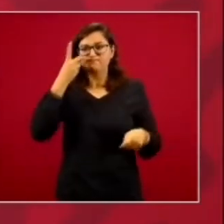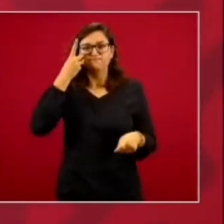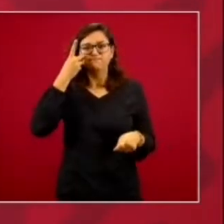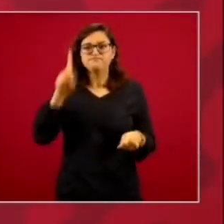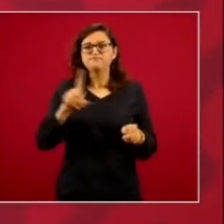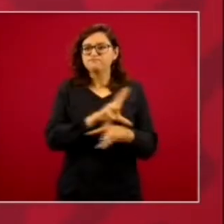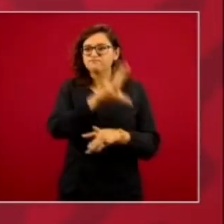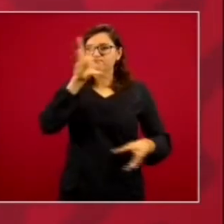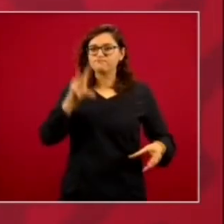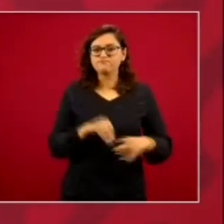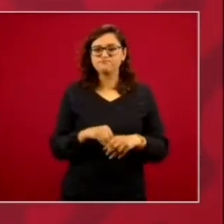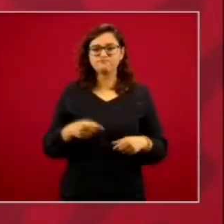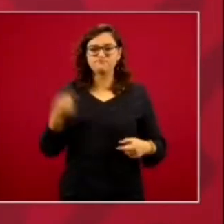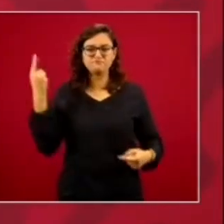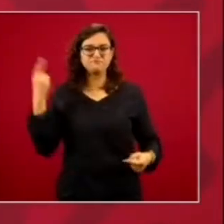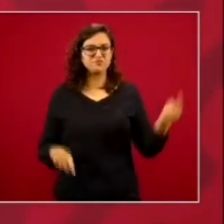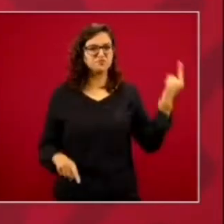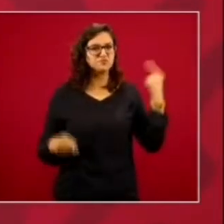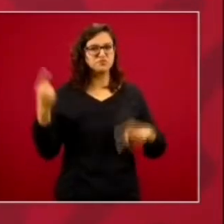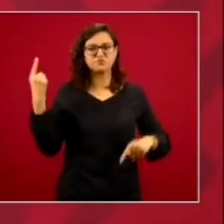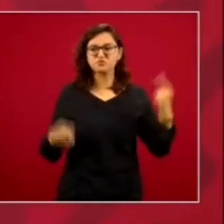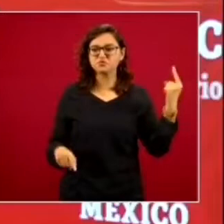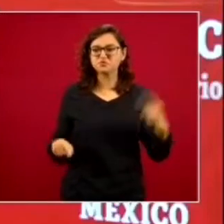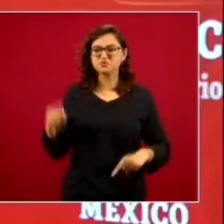mandaban. Entonces,